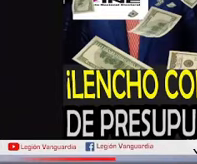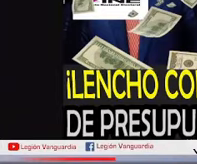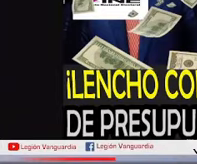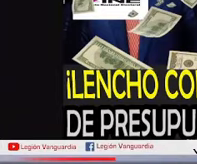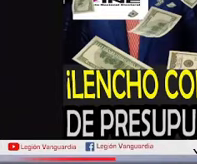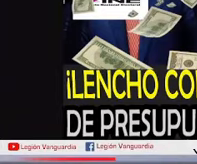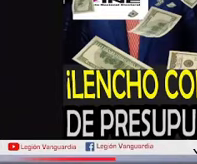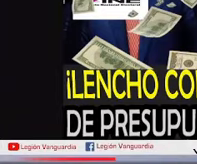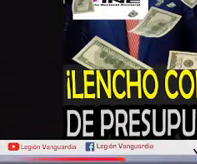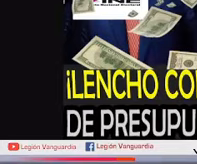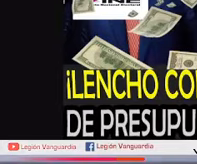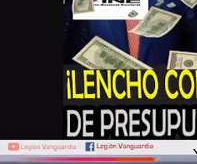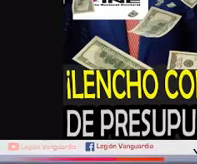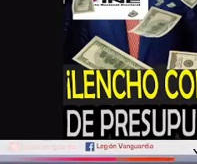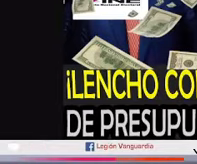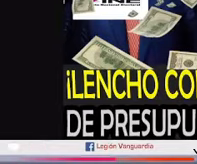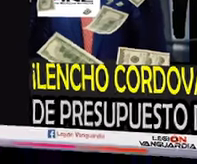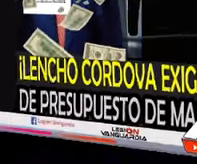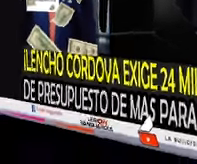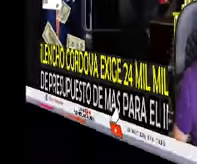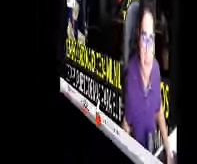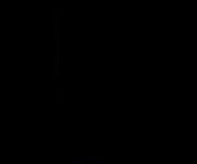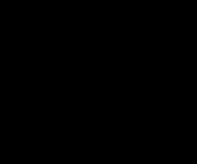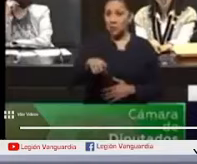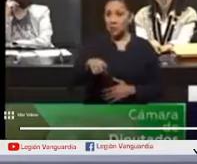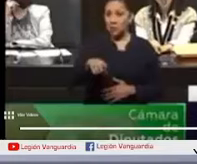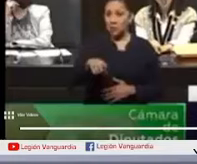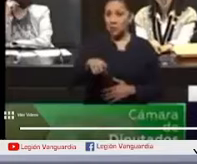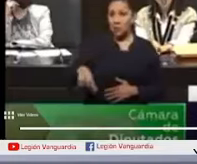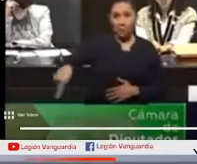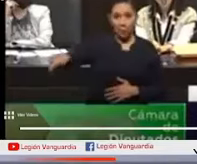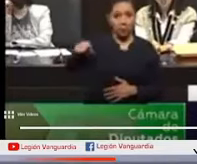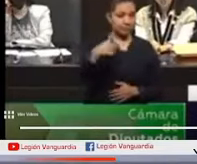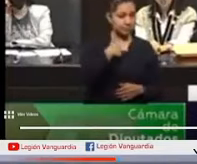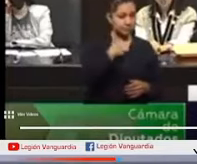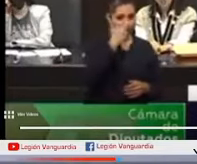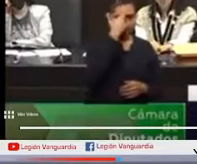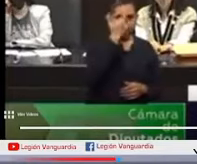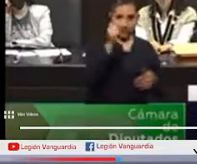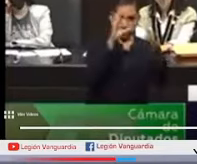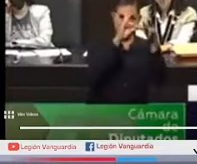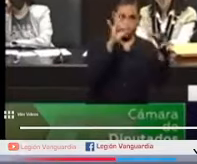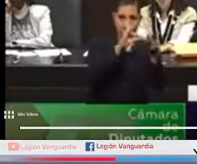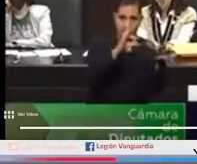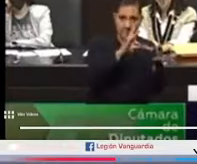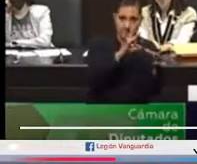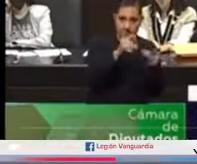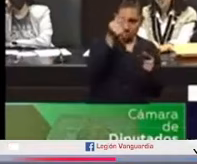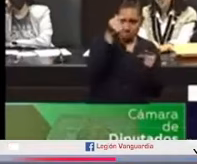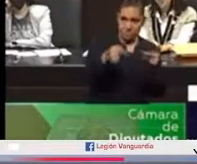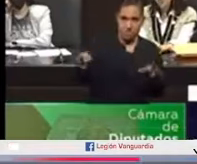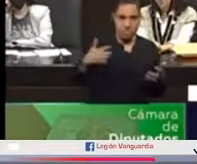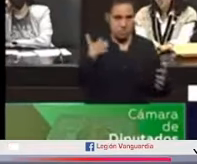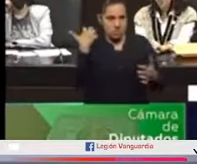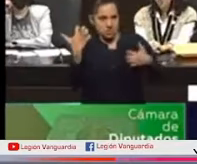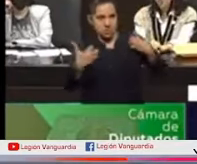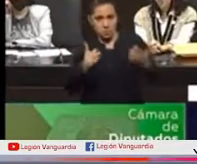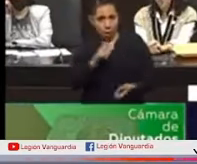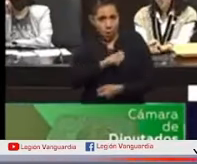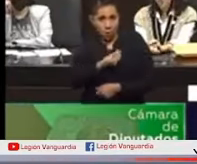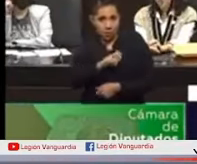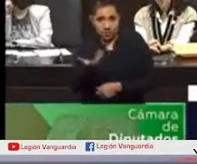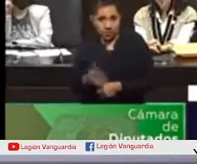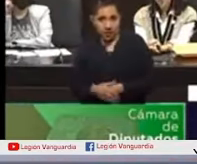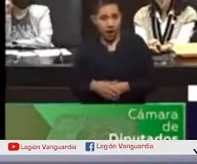diputado Noroña le da con todo y lo pone en su lugar. Señor X Junior metió en la bolsa al PRI, al PAN y